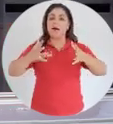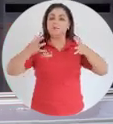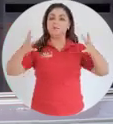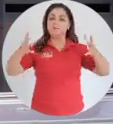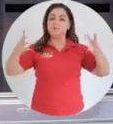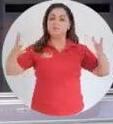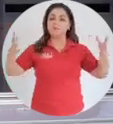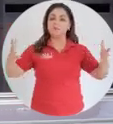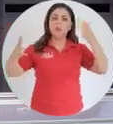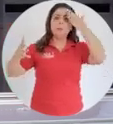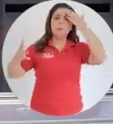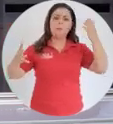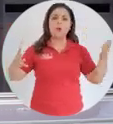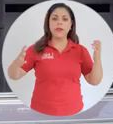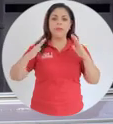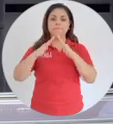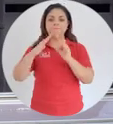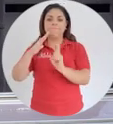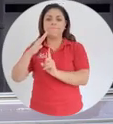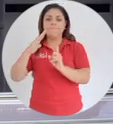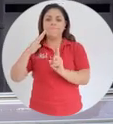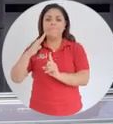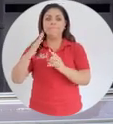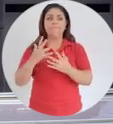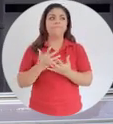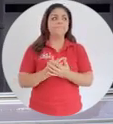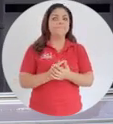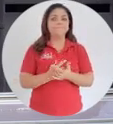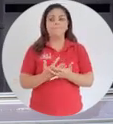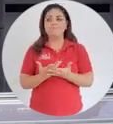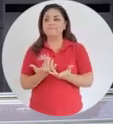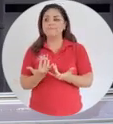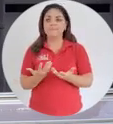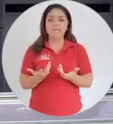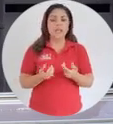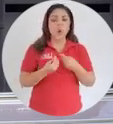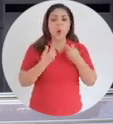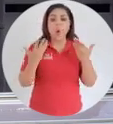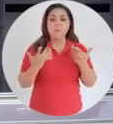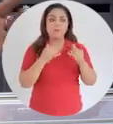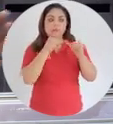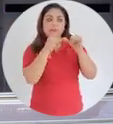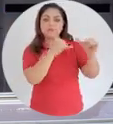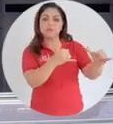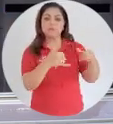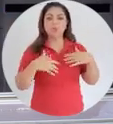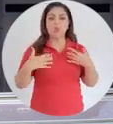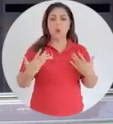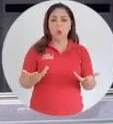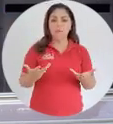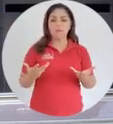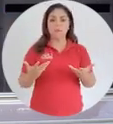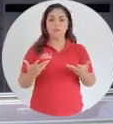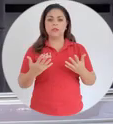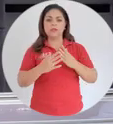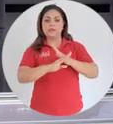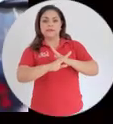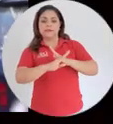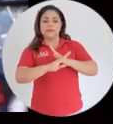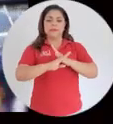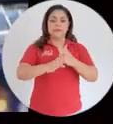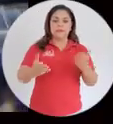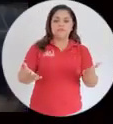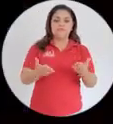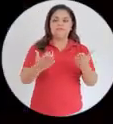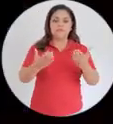aumentó por el aislamiento y la falta también de posibilidades de denuncia y estrategias también de activación de